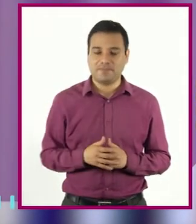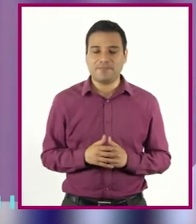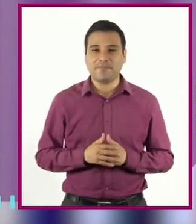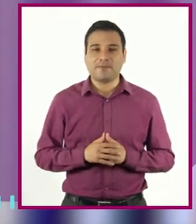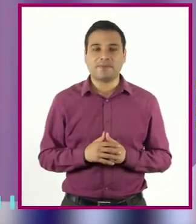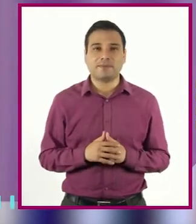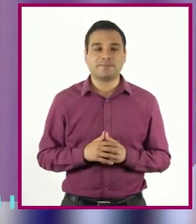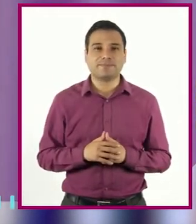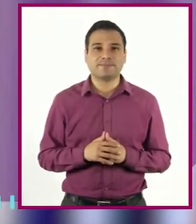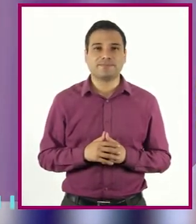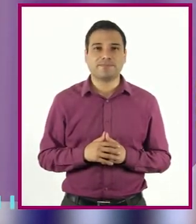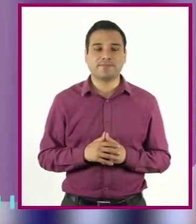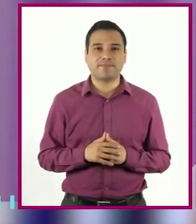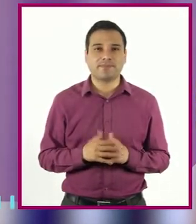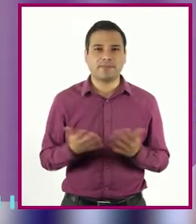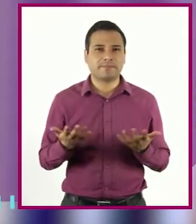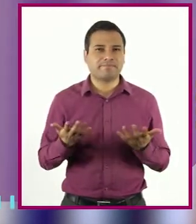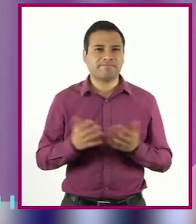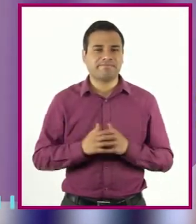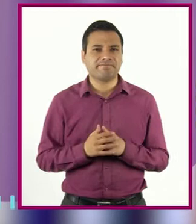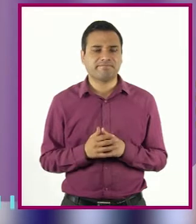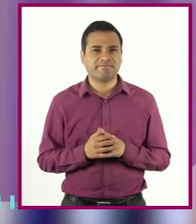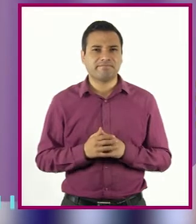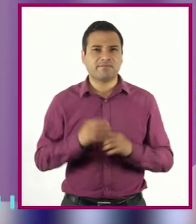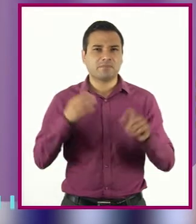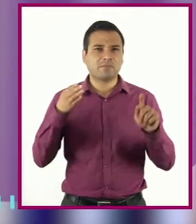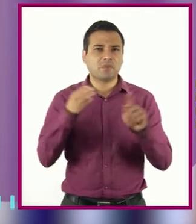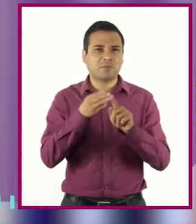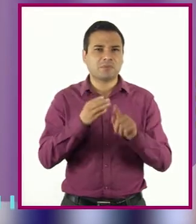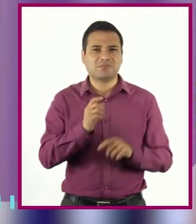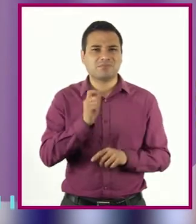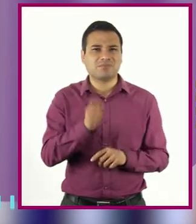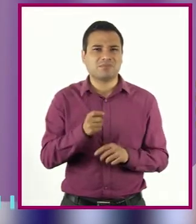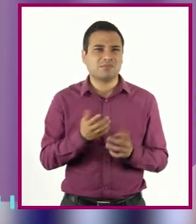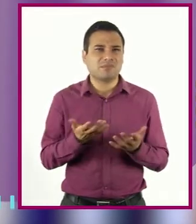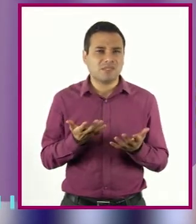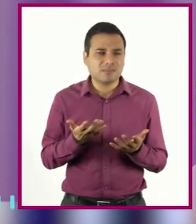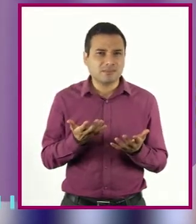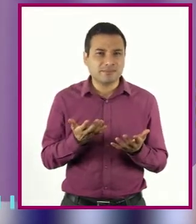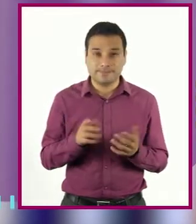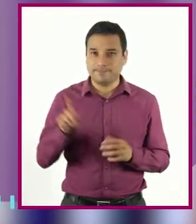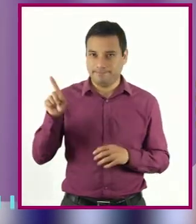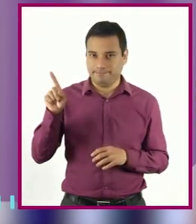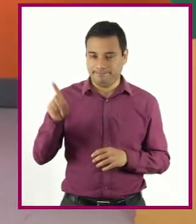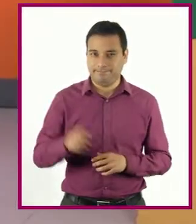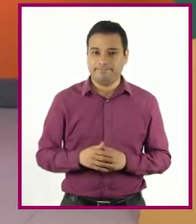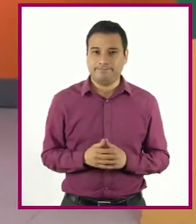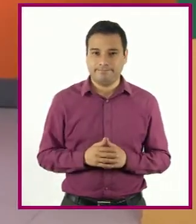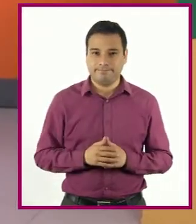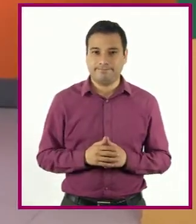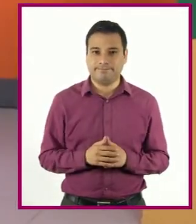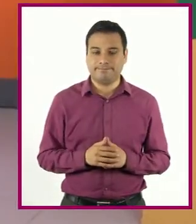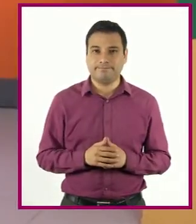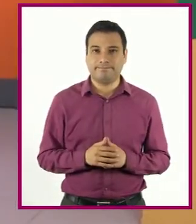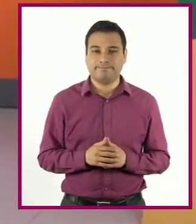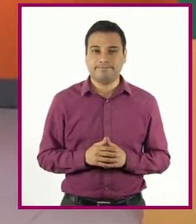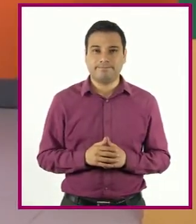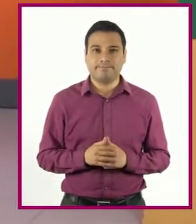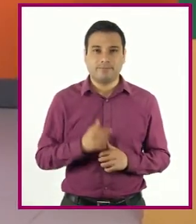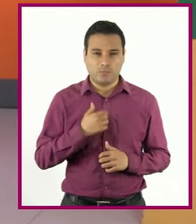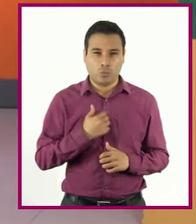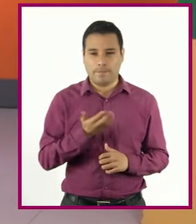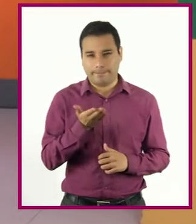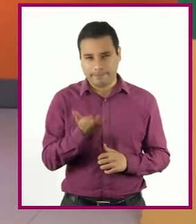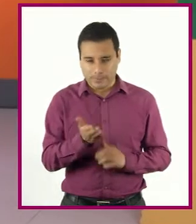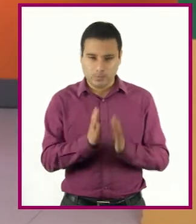matemáticos. Lo anterior tiene como propósito vincular conceptos fundamentales. Se les pide tener a